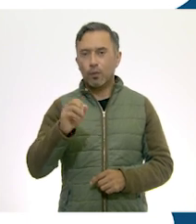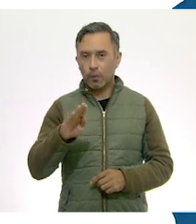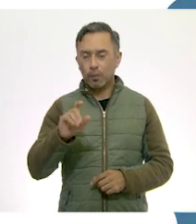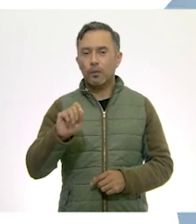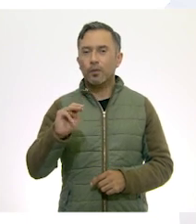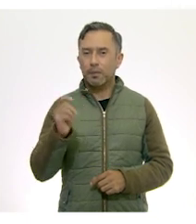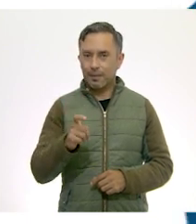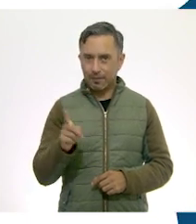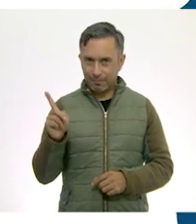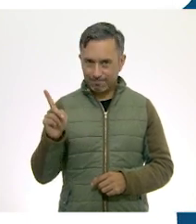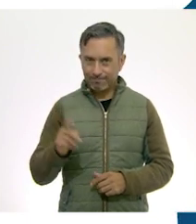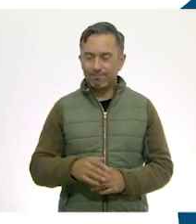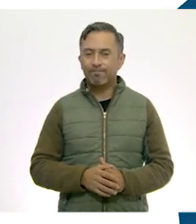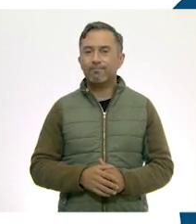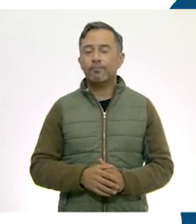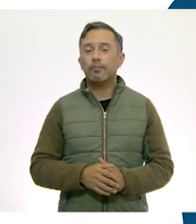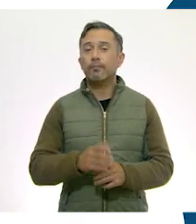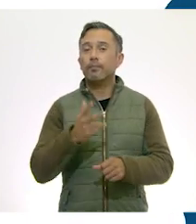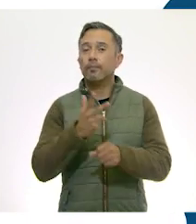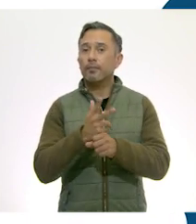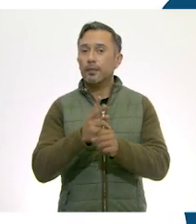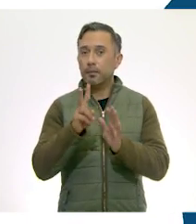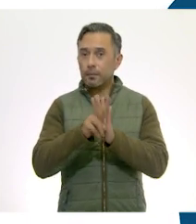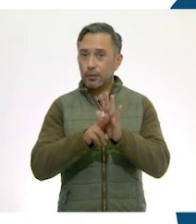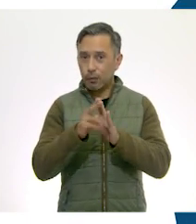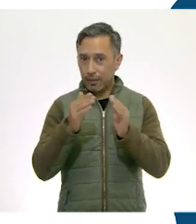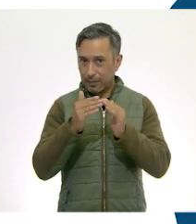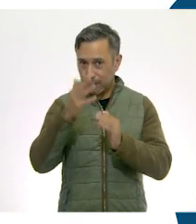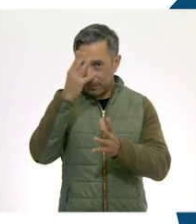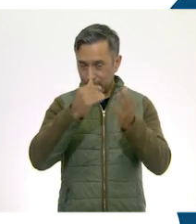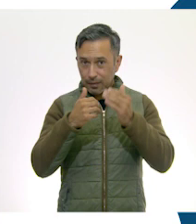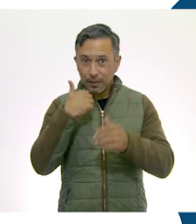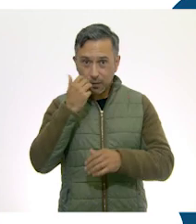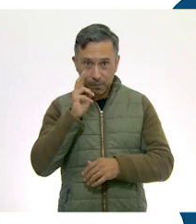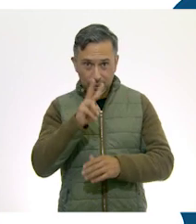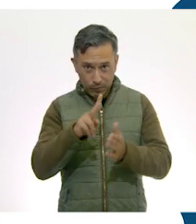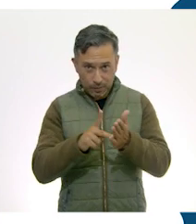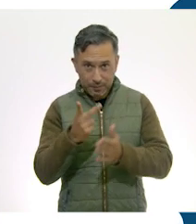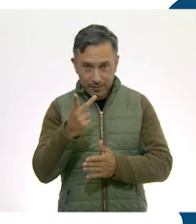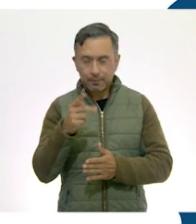conalitech.cep.gov.mx. Si quieres volver a ver los programas de Aprende en Casa, los puedes